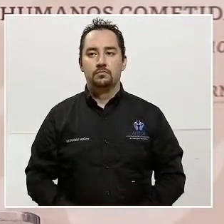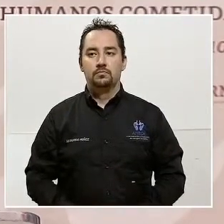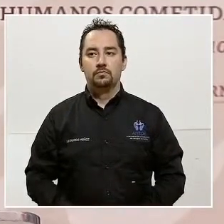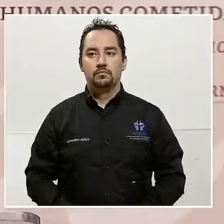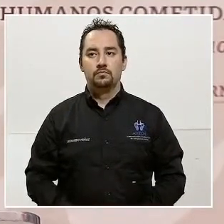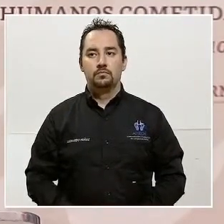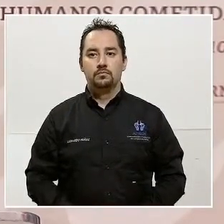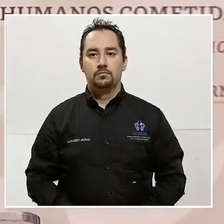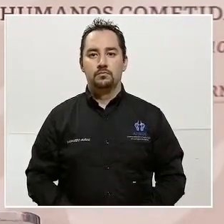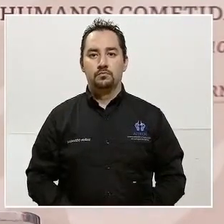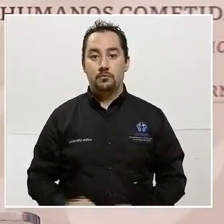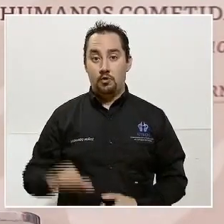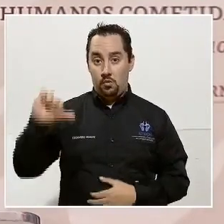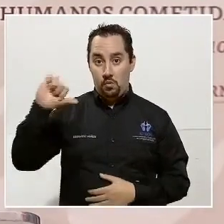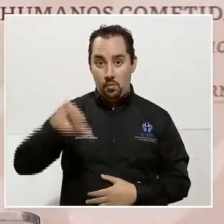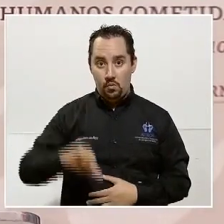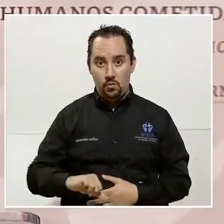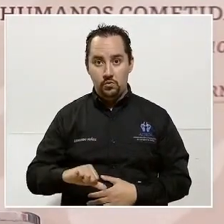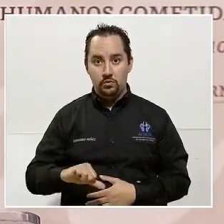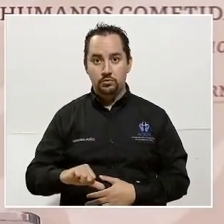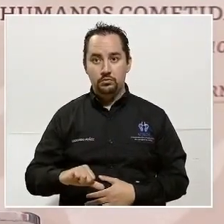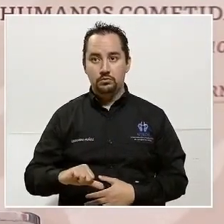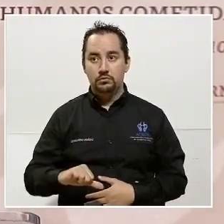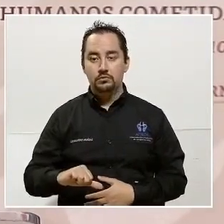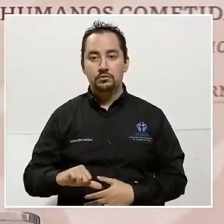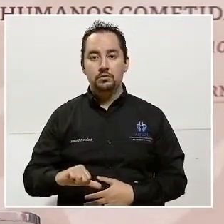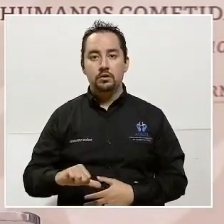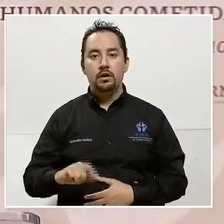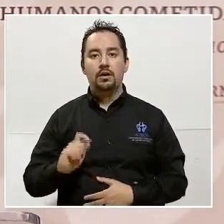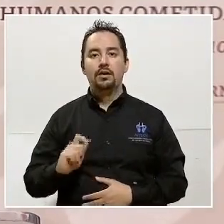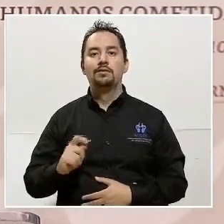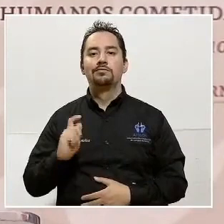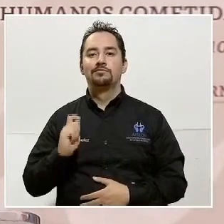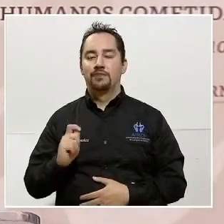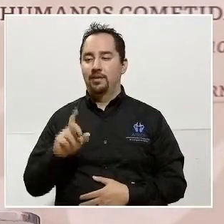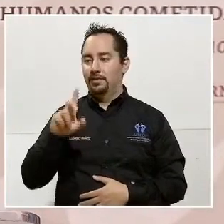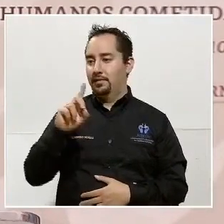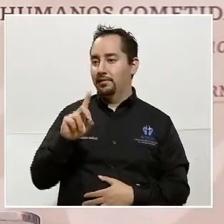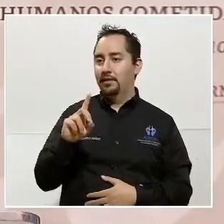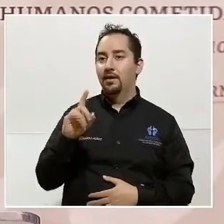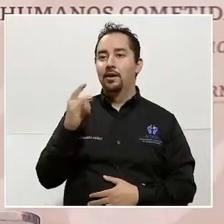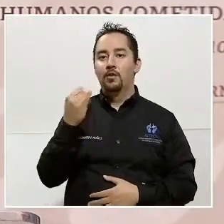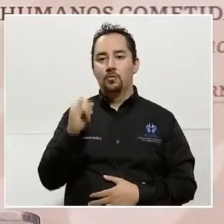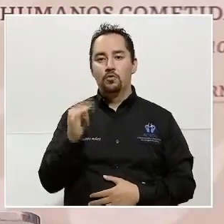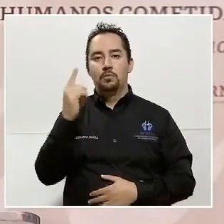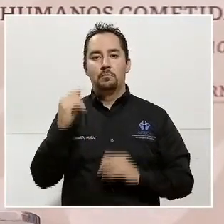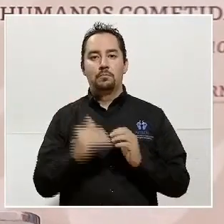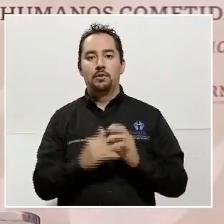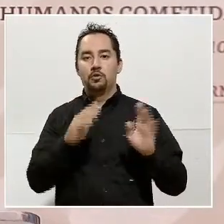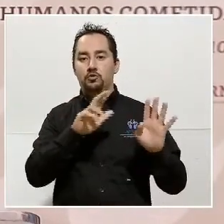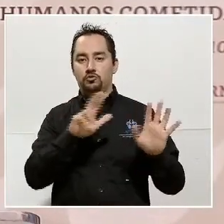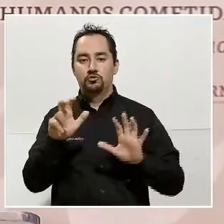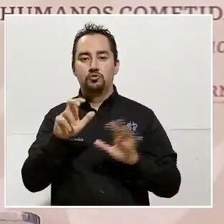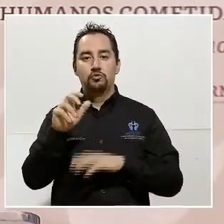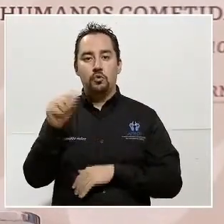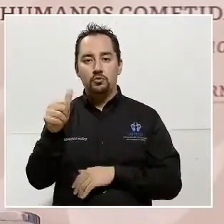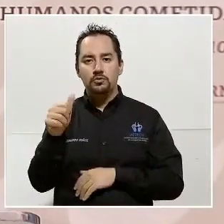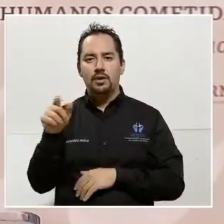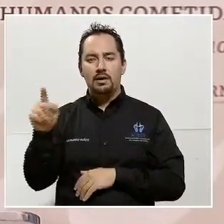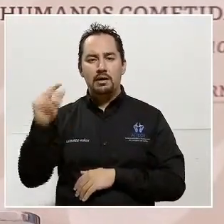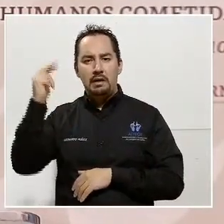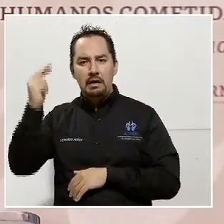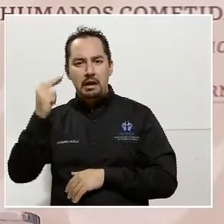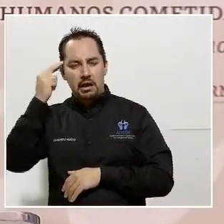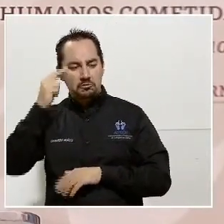la reacción virreinal asesinó a Miguel Hidalgo el 30 de julio de 1811.